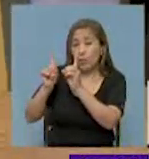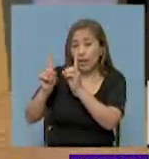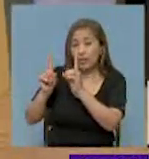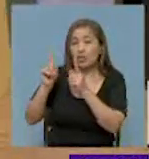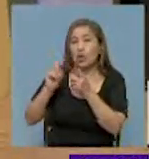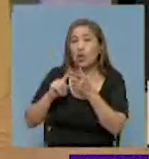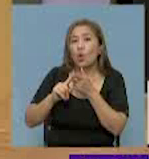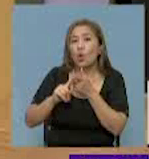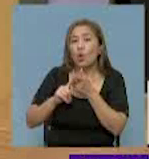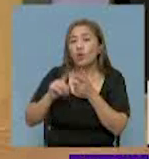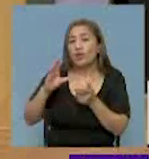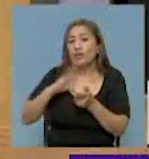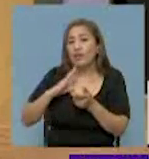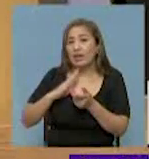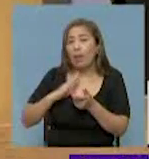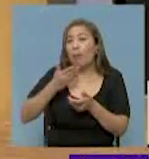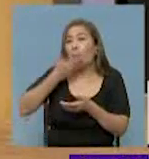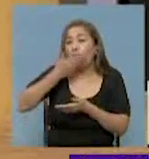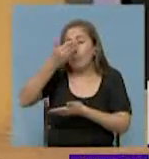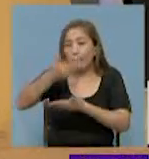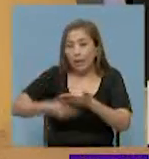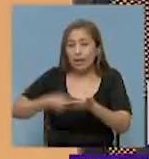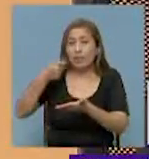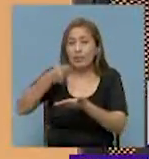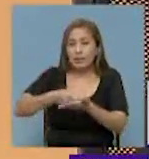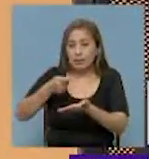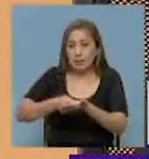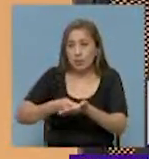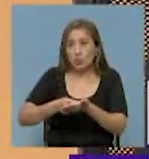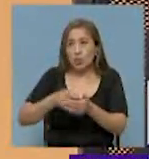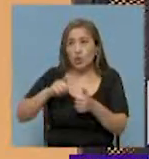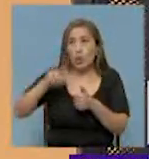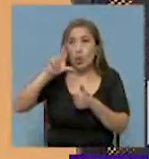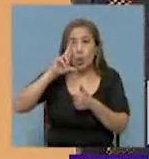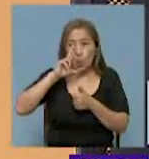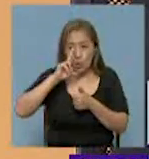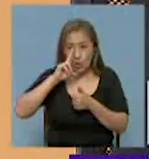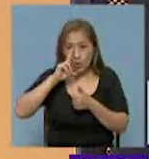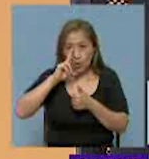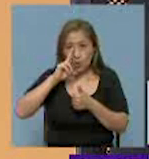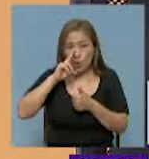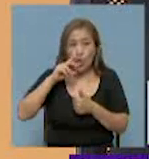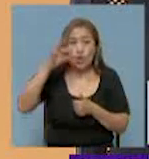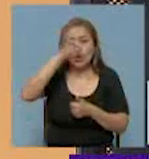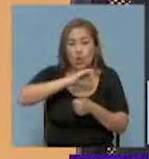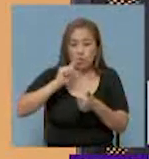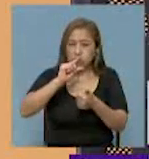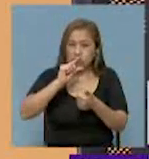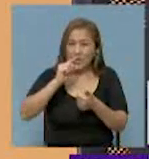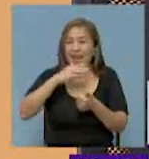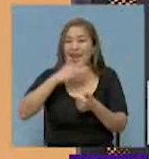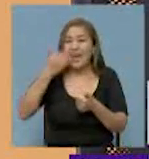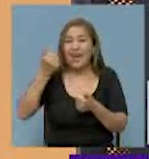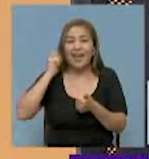los que no está presentado que son mes junio primeros aguinaldo del